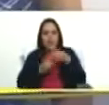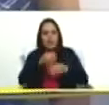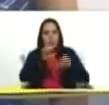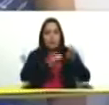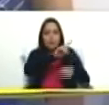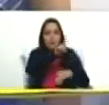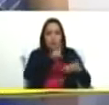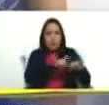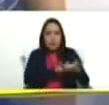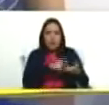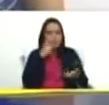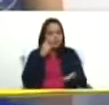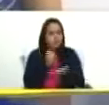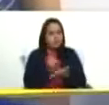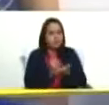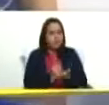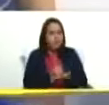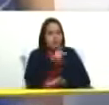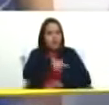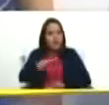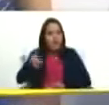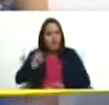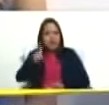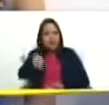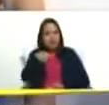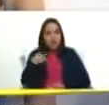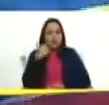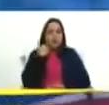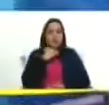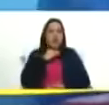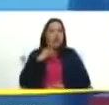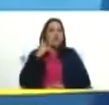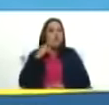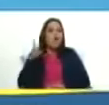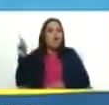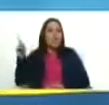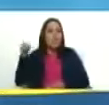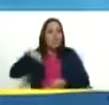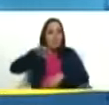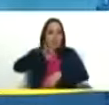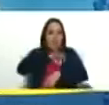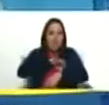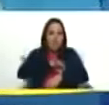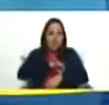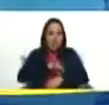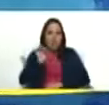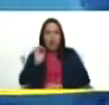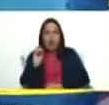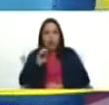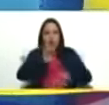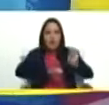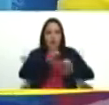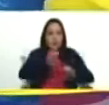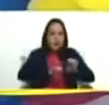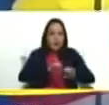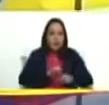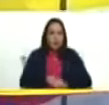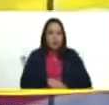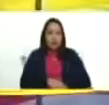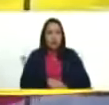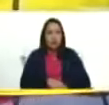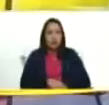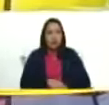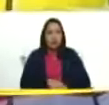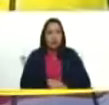despistajes para los pacientes palúdicos, los que tienen dengue. Tenemos también acá el despistaje de lo que es la parte de